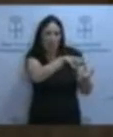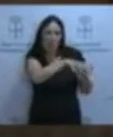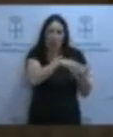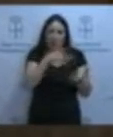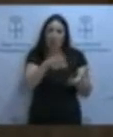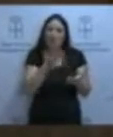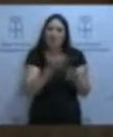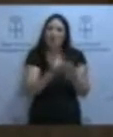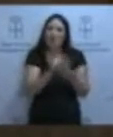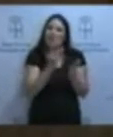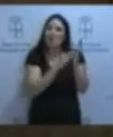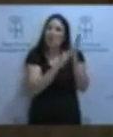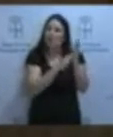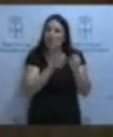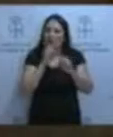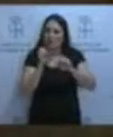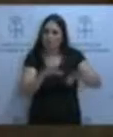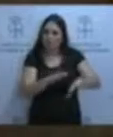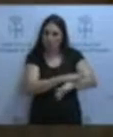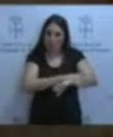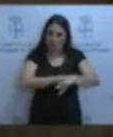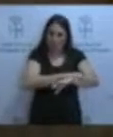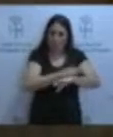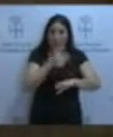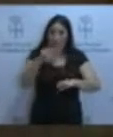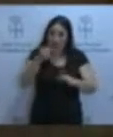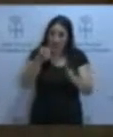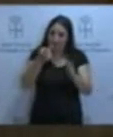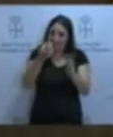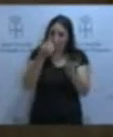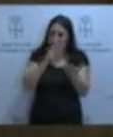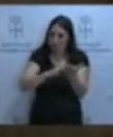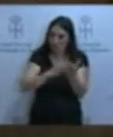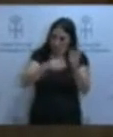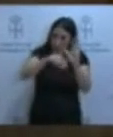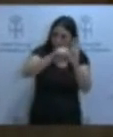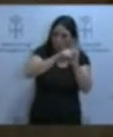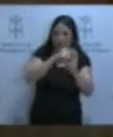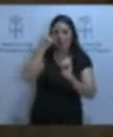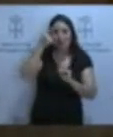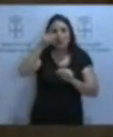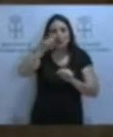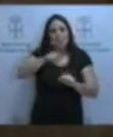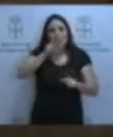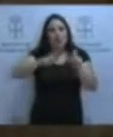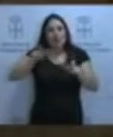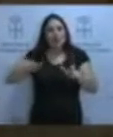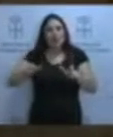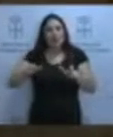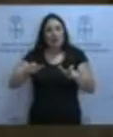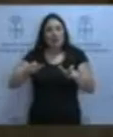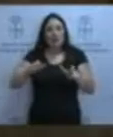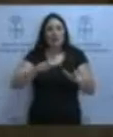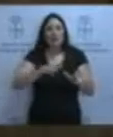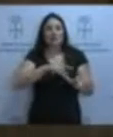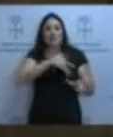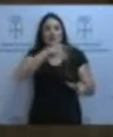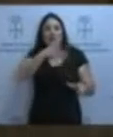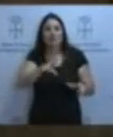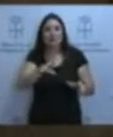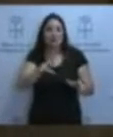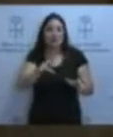la dimisión del ministro Soria por aparecer en los papeles de Panamá. Sabemos que los evasores en la lista Falciani y en los papeles de Panamá van a quedar impunes porque se